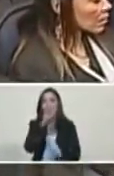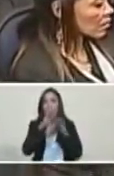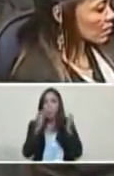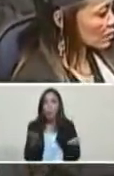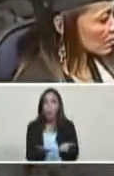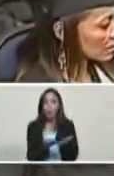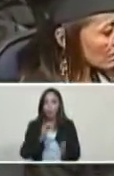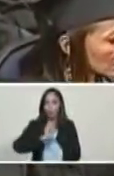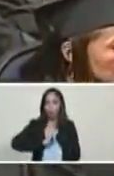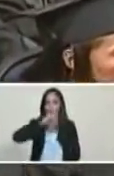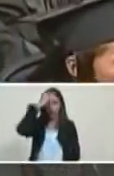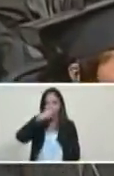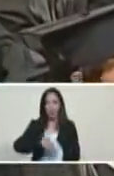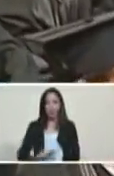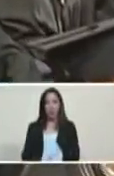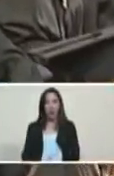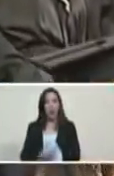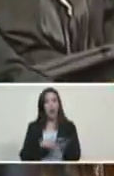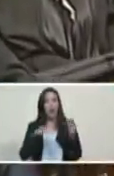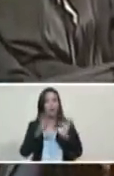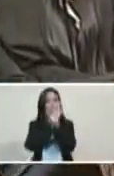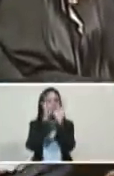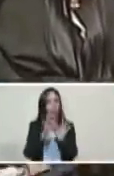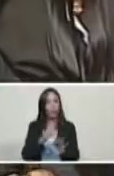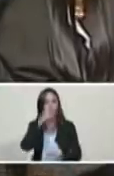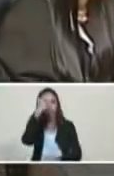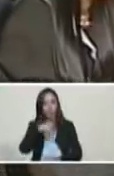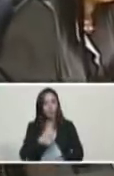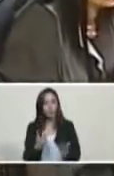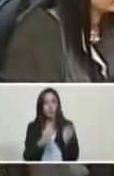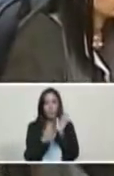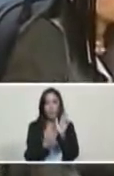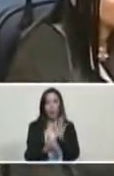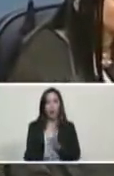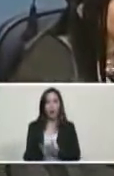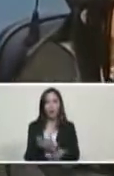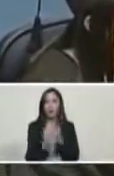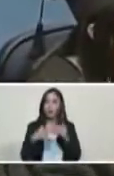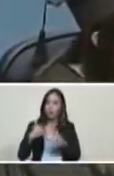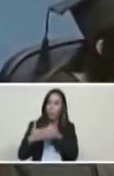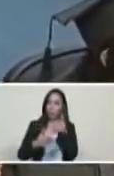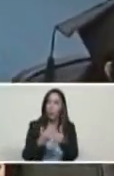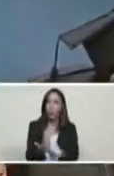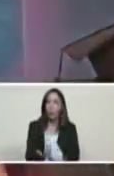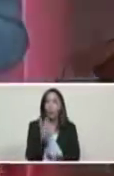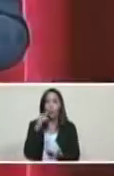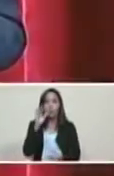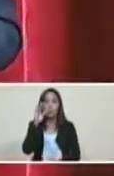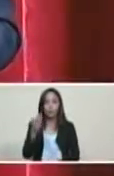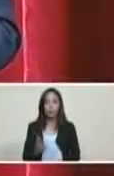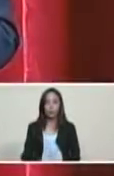identidad, a los distintos modelos con que la humanidad ha ido gestando su futuro.